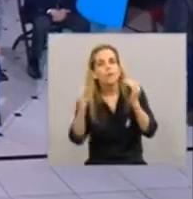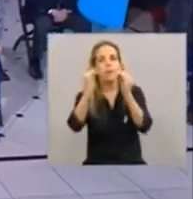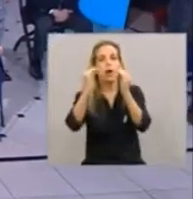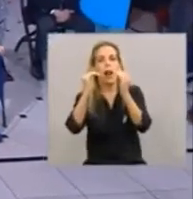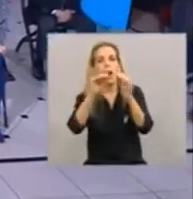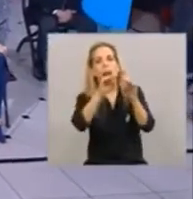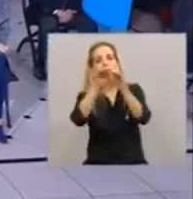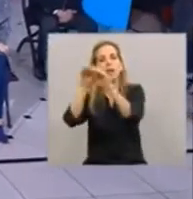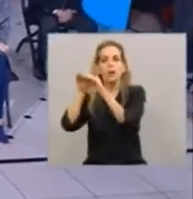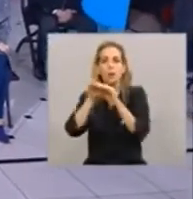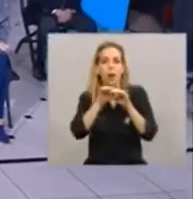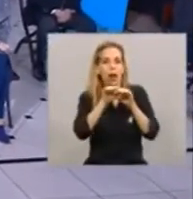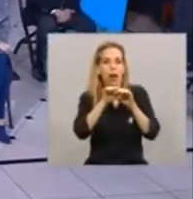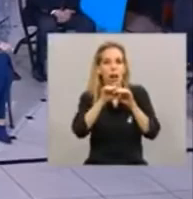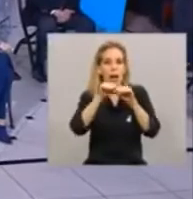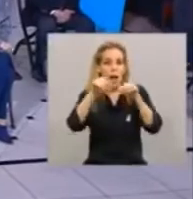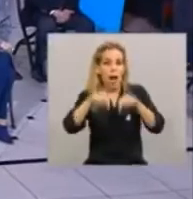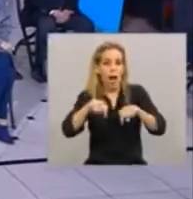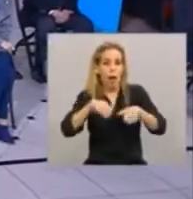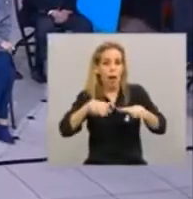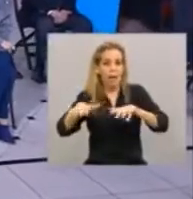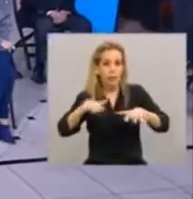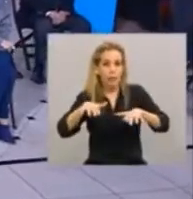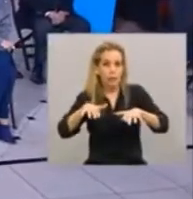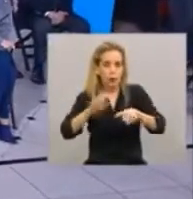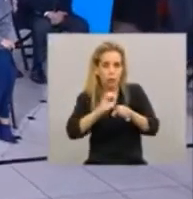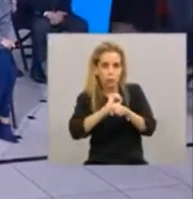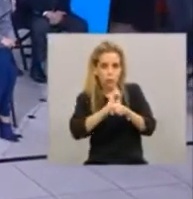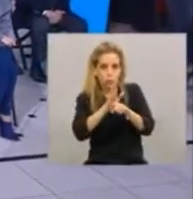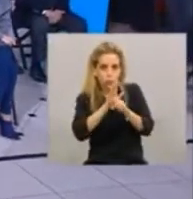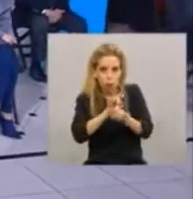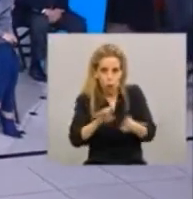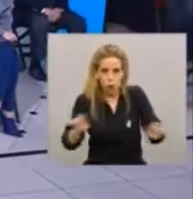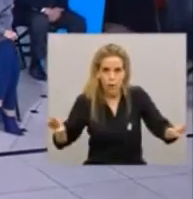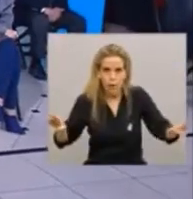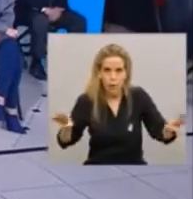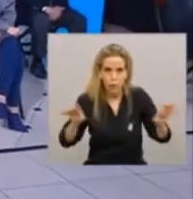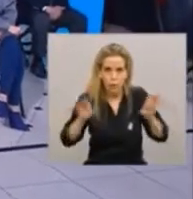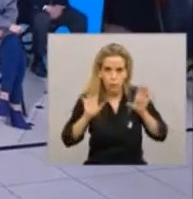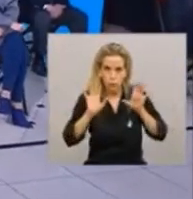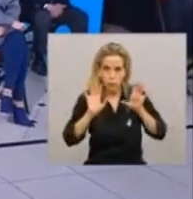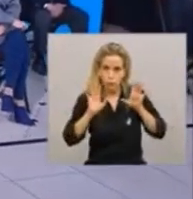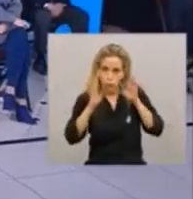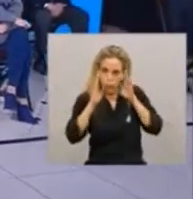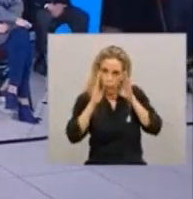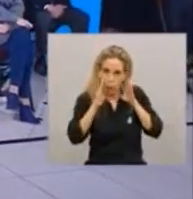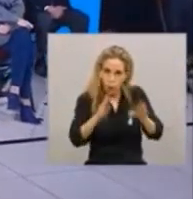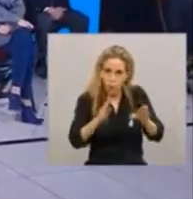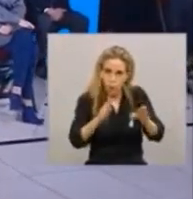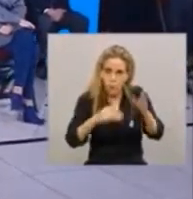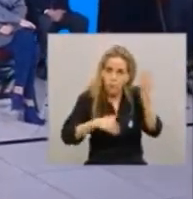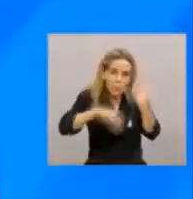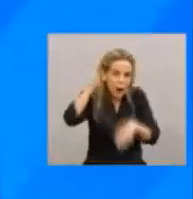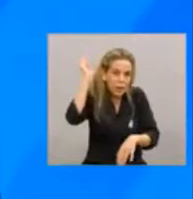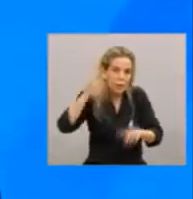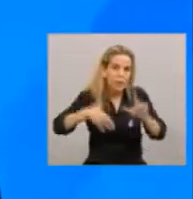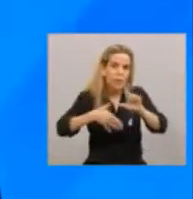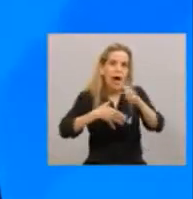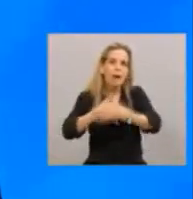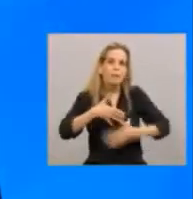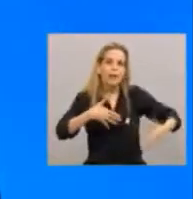momento en que la pandemia arrecia y ha tomado como foco américa latina'